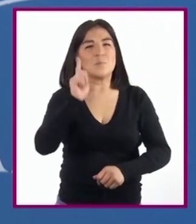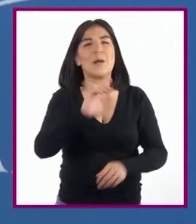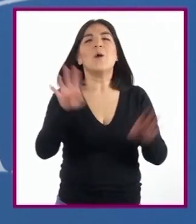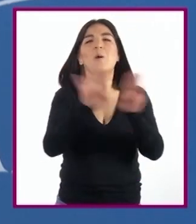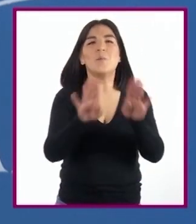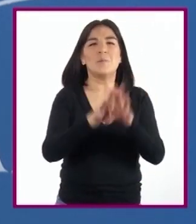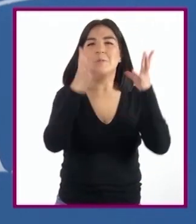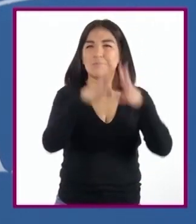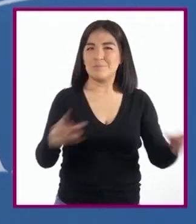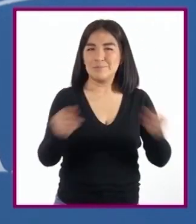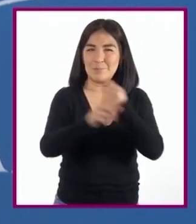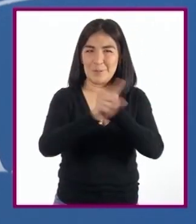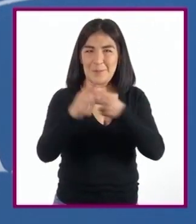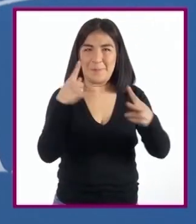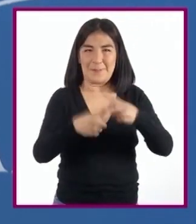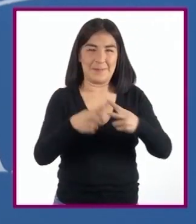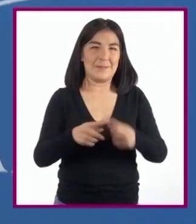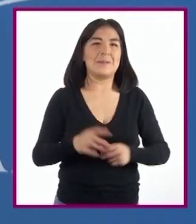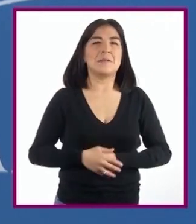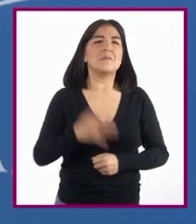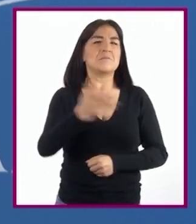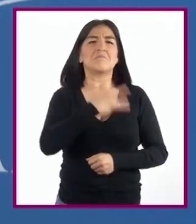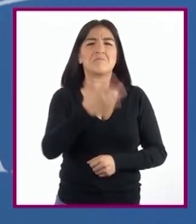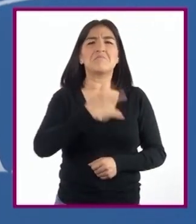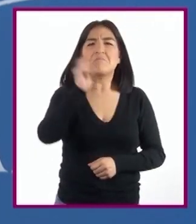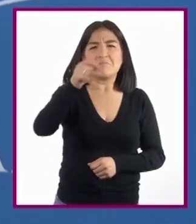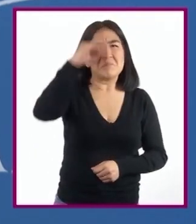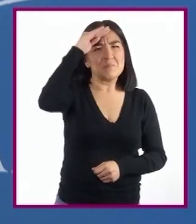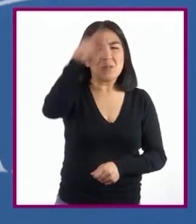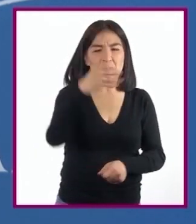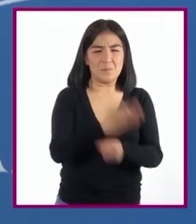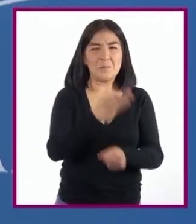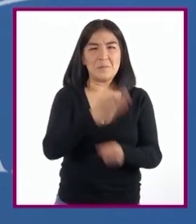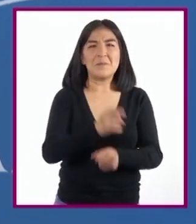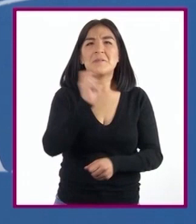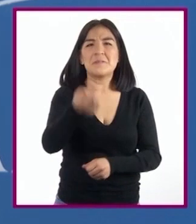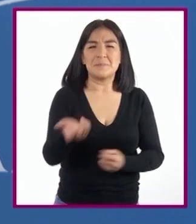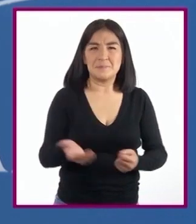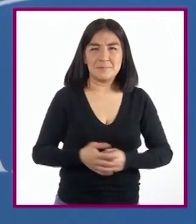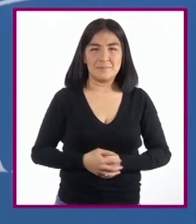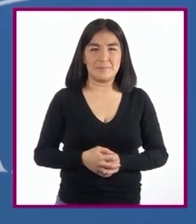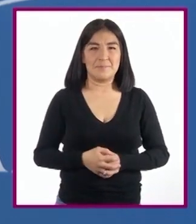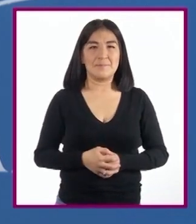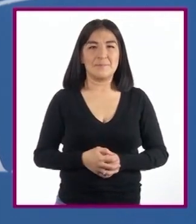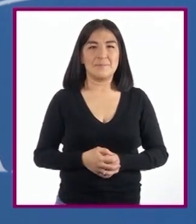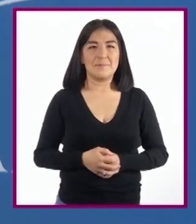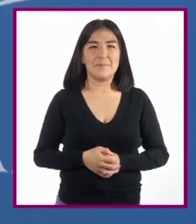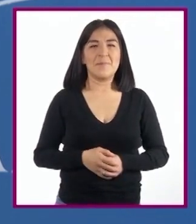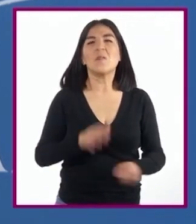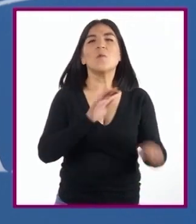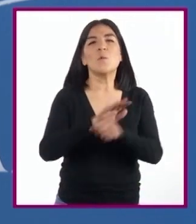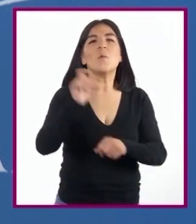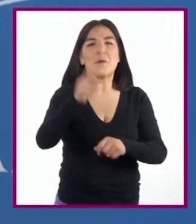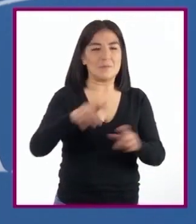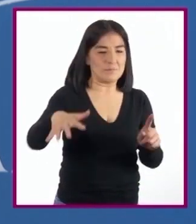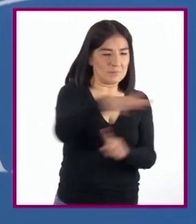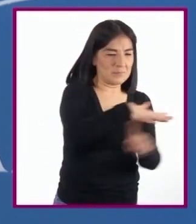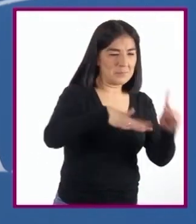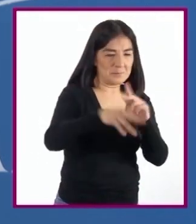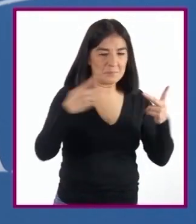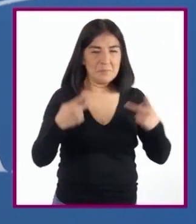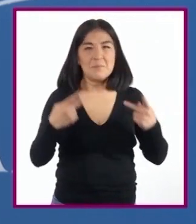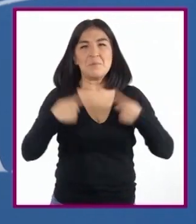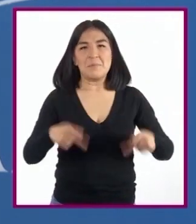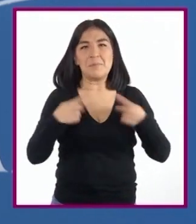problema. Consideremos qué piensan de la situación. ¿A qué población puede ser relevante conocer